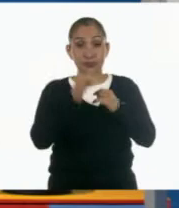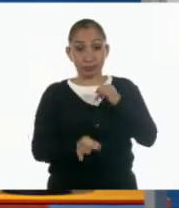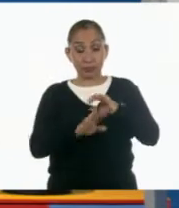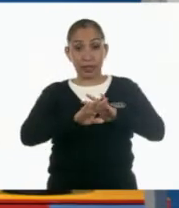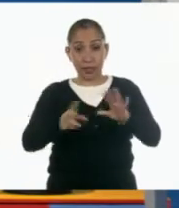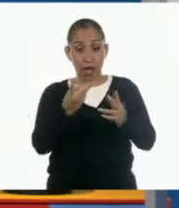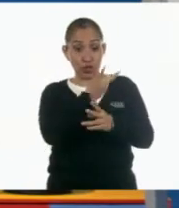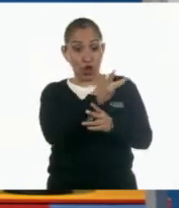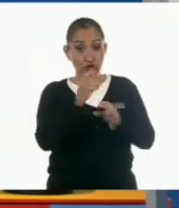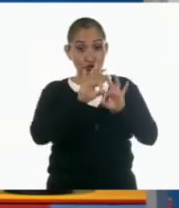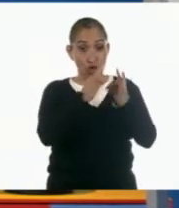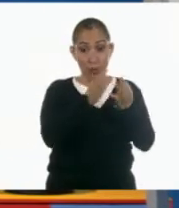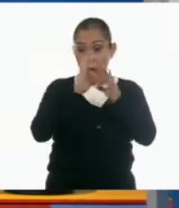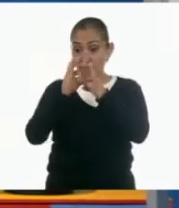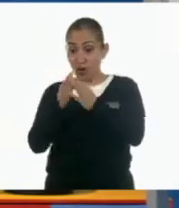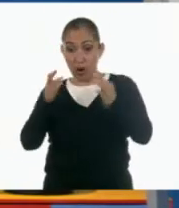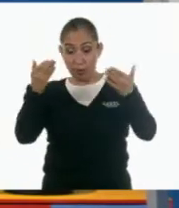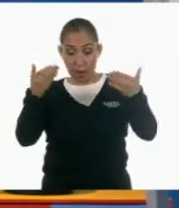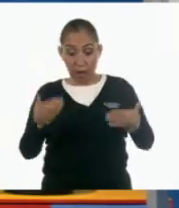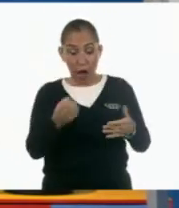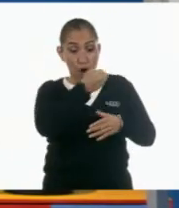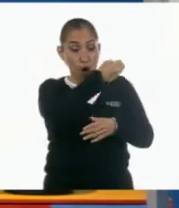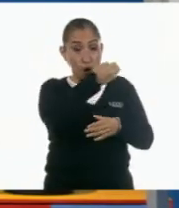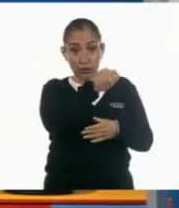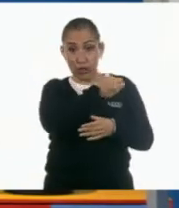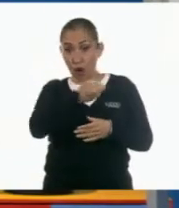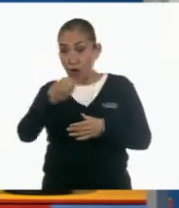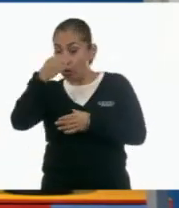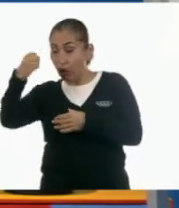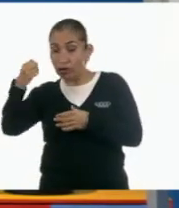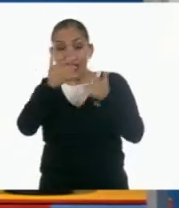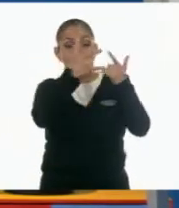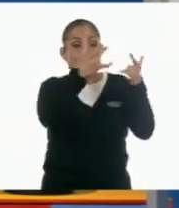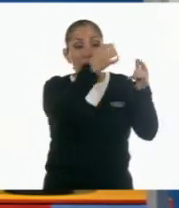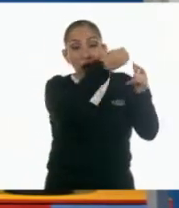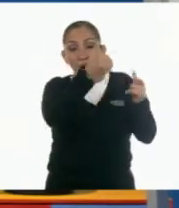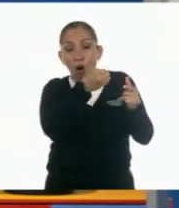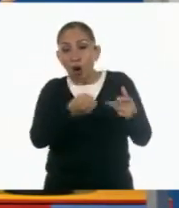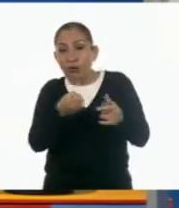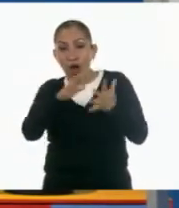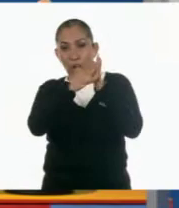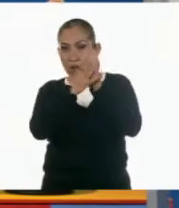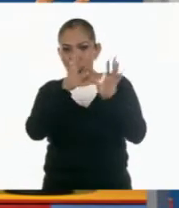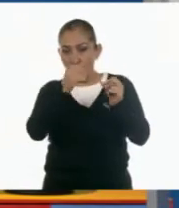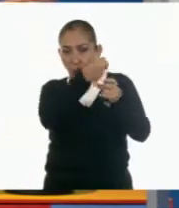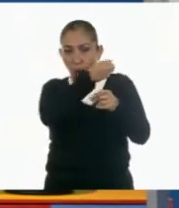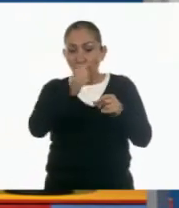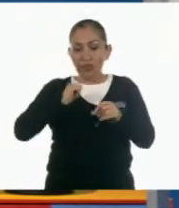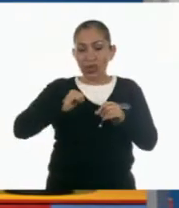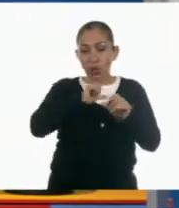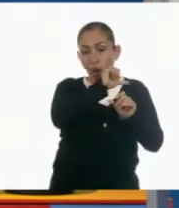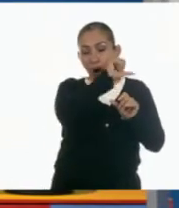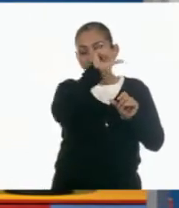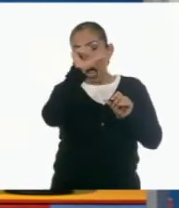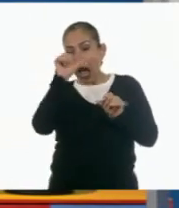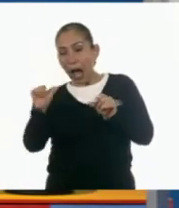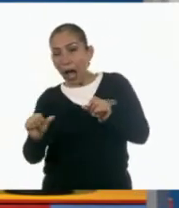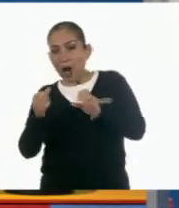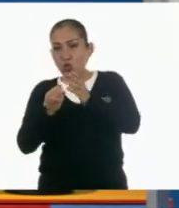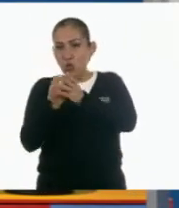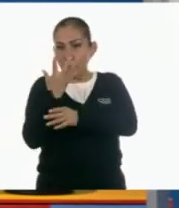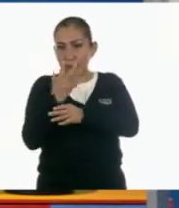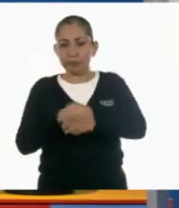pues estos dos textos van a ir en un orden cronológico. Así es. Quiere decir de lo más antiguo a lo más